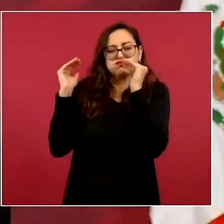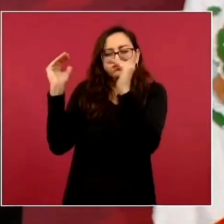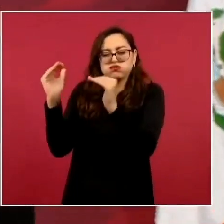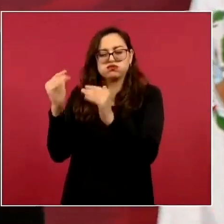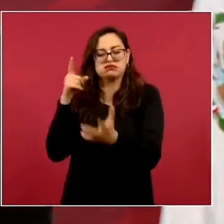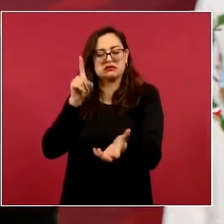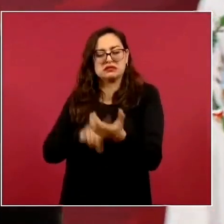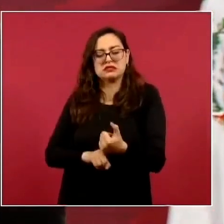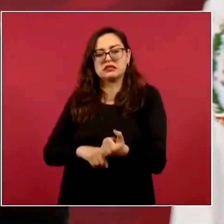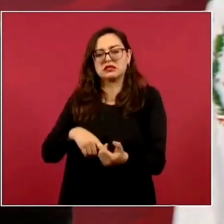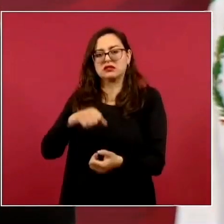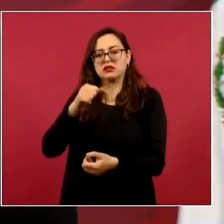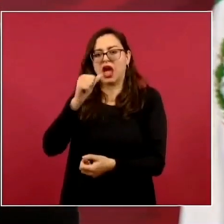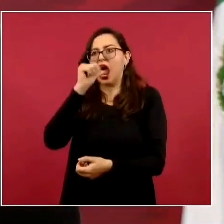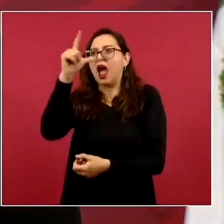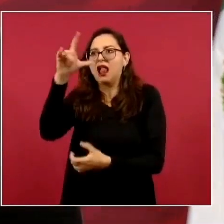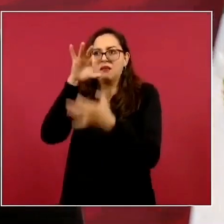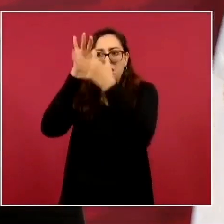espiritual.